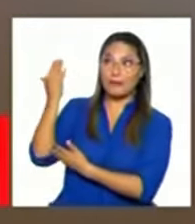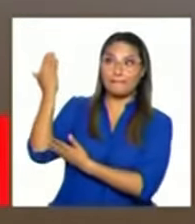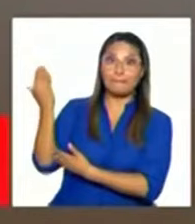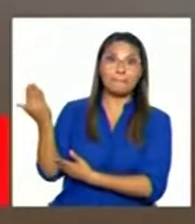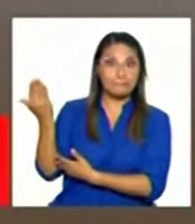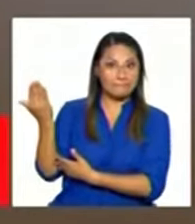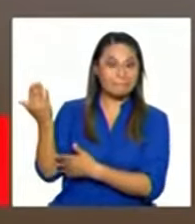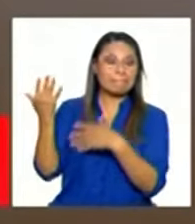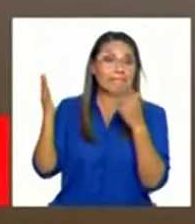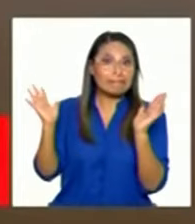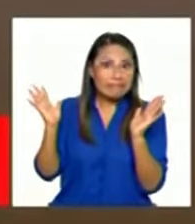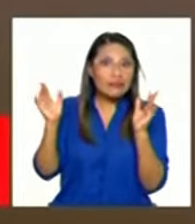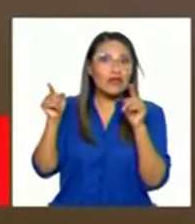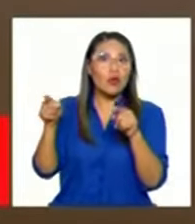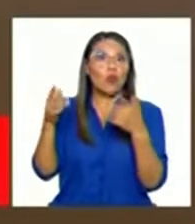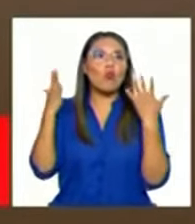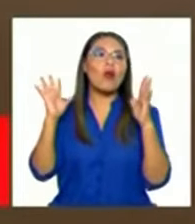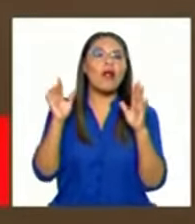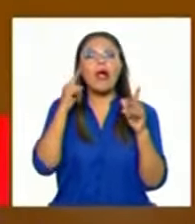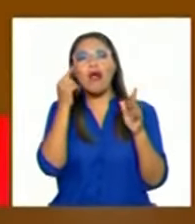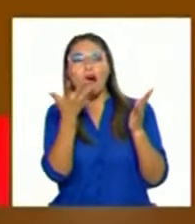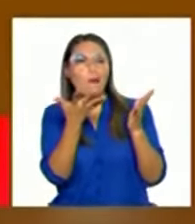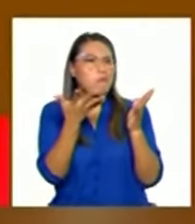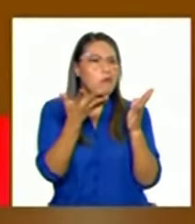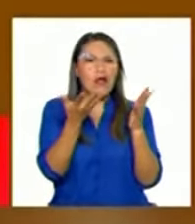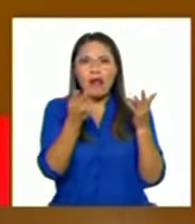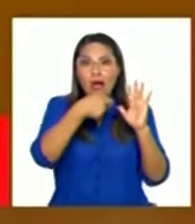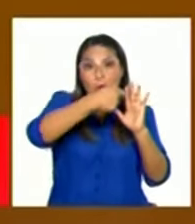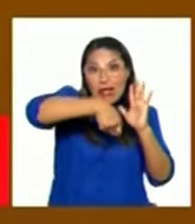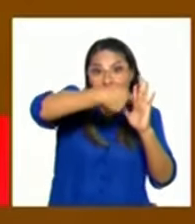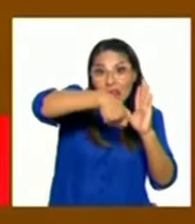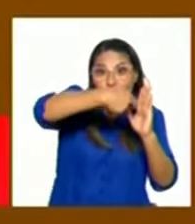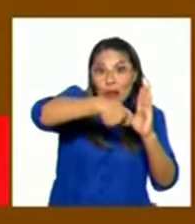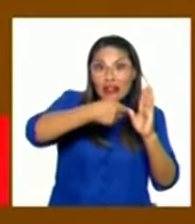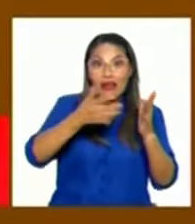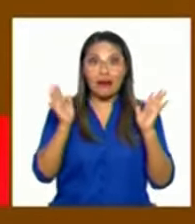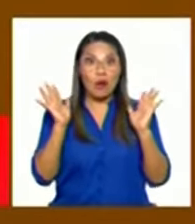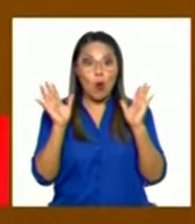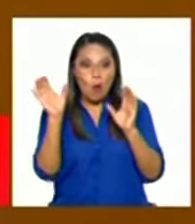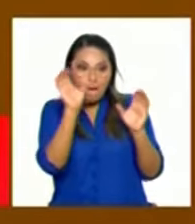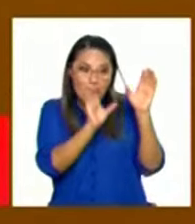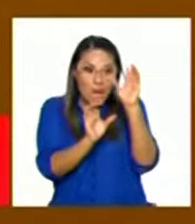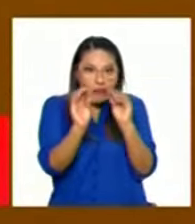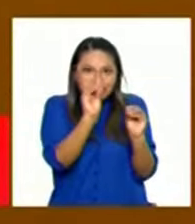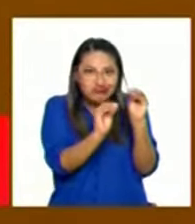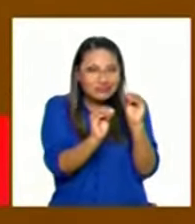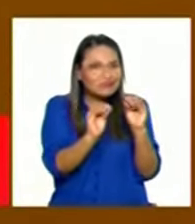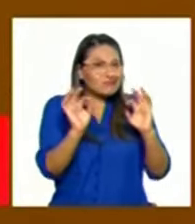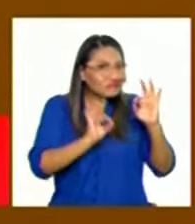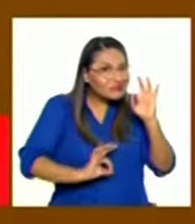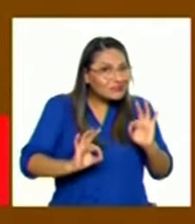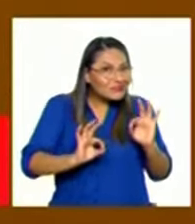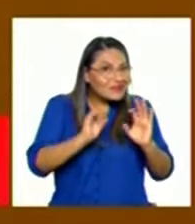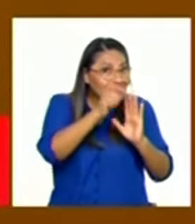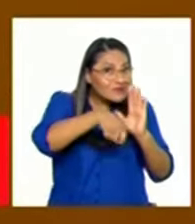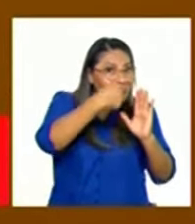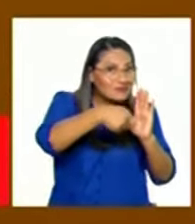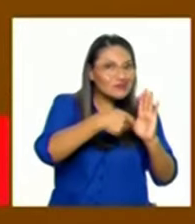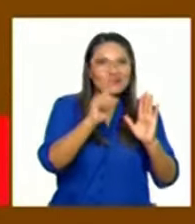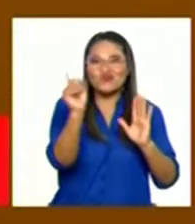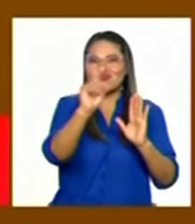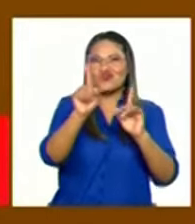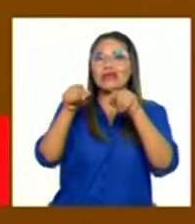momentos no se trata, pues, de un fragmento de una escena de una película de ciencia ficción. Es una espesa nubosidad de